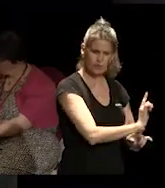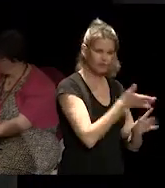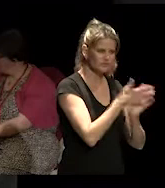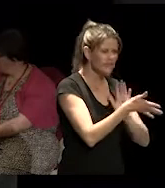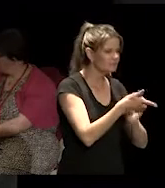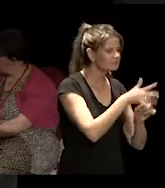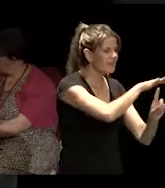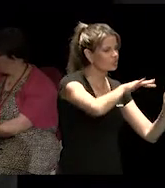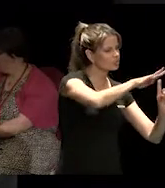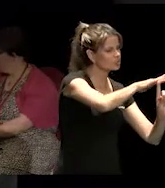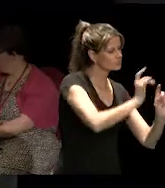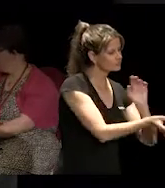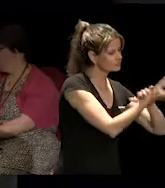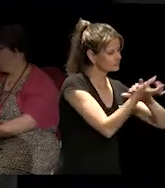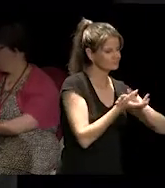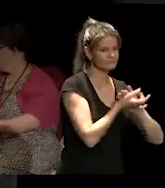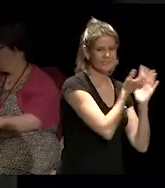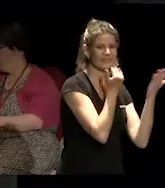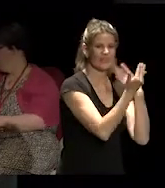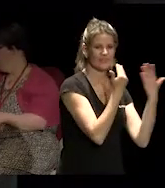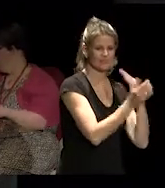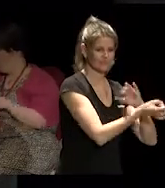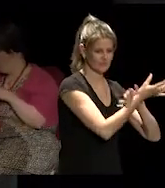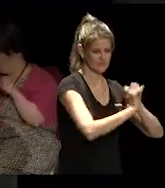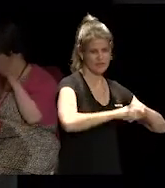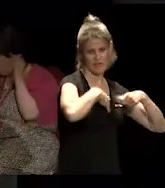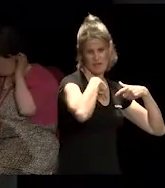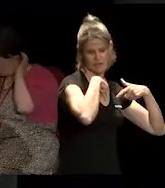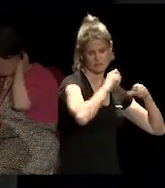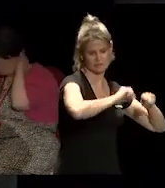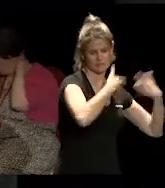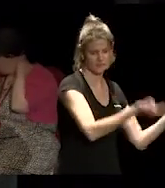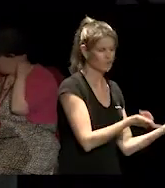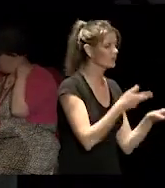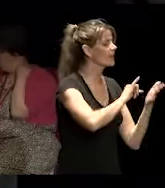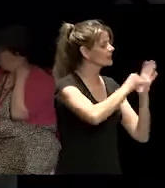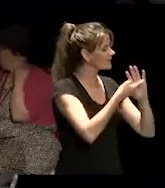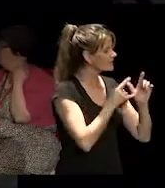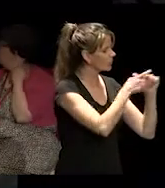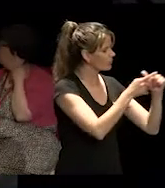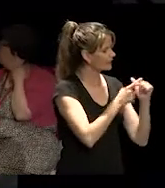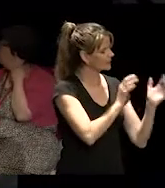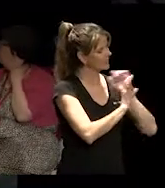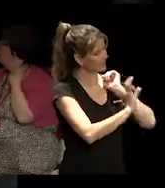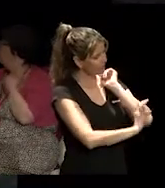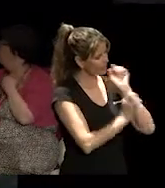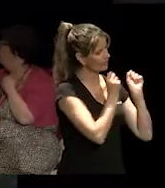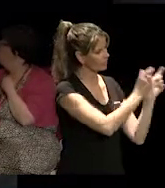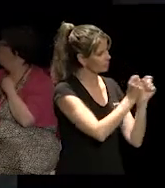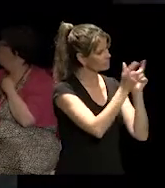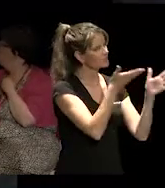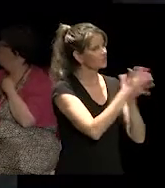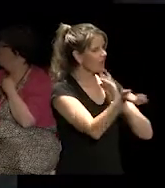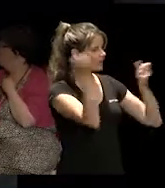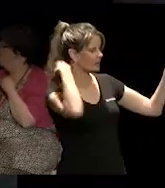que pasara de verdad. Y para ello lo que hicimos, aparte de compartir técnicas y ejercicios de